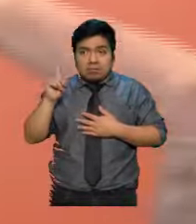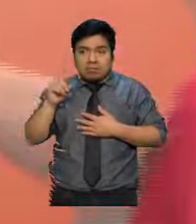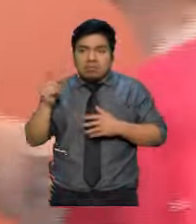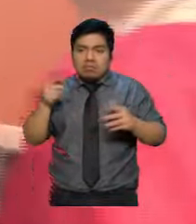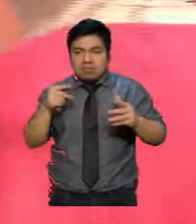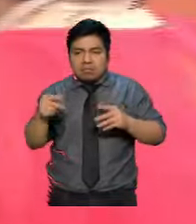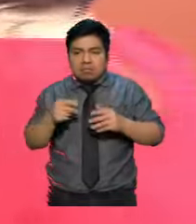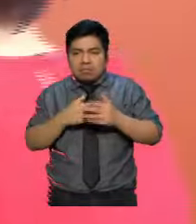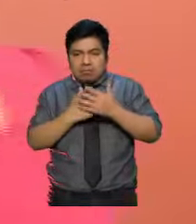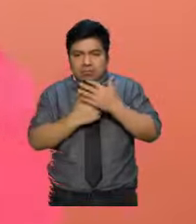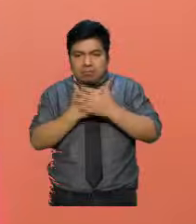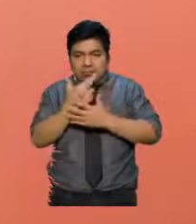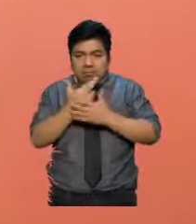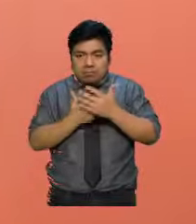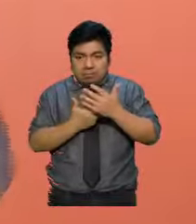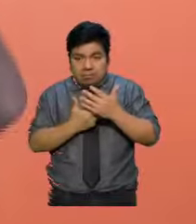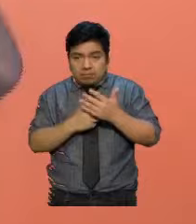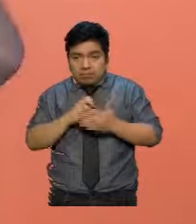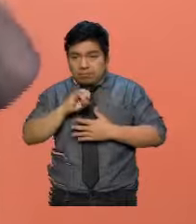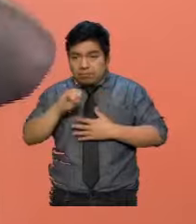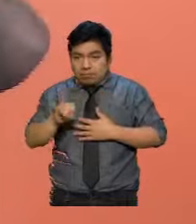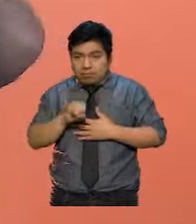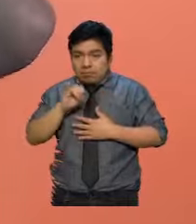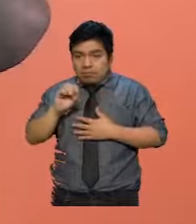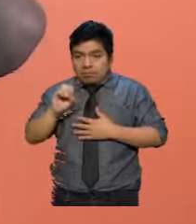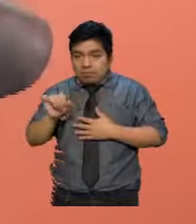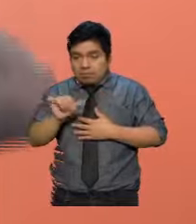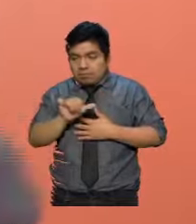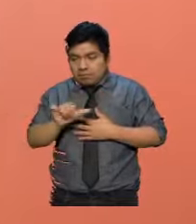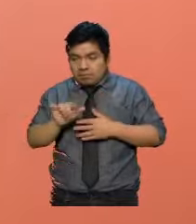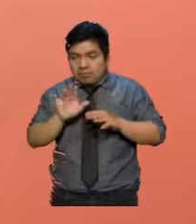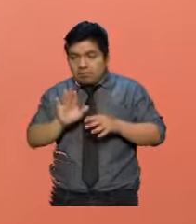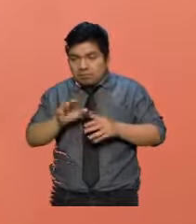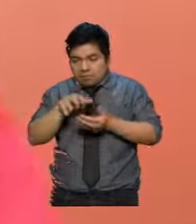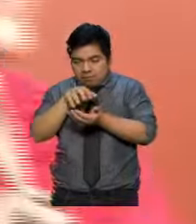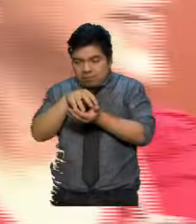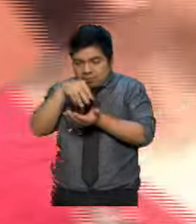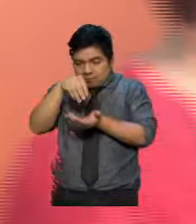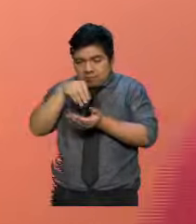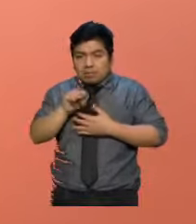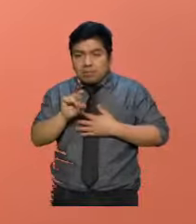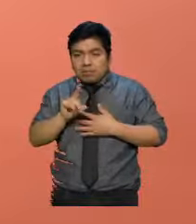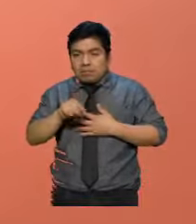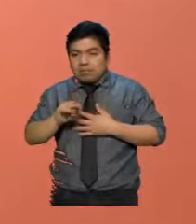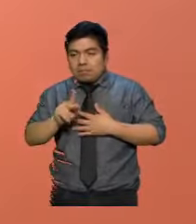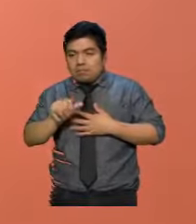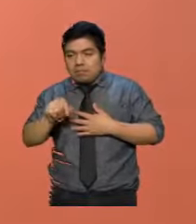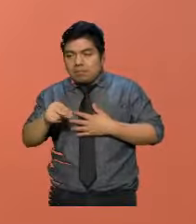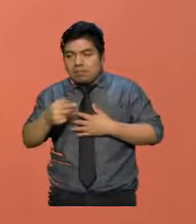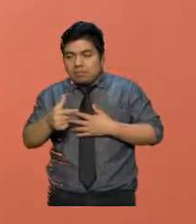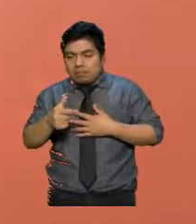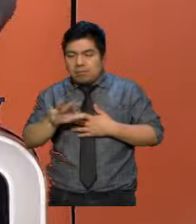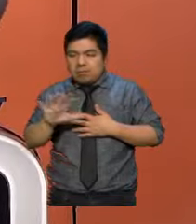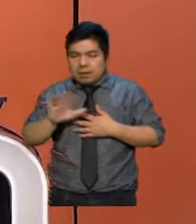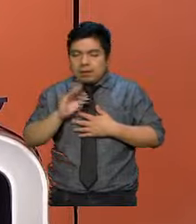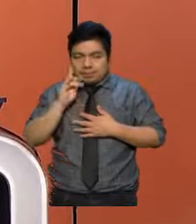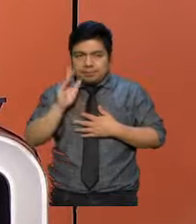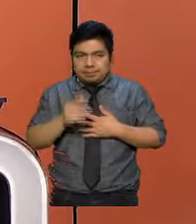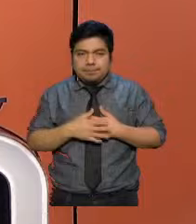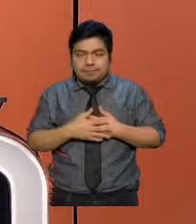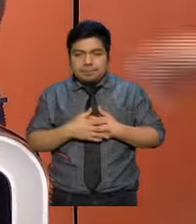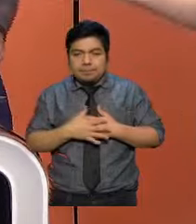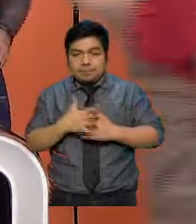la receta. Las giosas son un tipo de dumpling, es lo que decía. Ya, pues, que ya se oye. Ya se oye por conmigo. A ver,